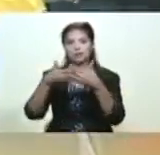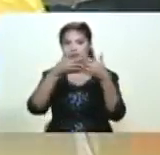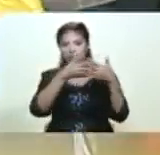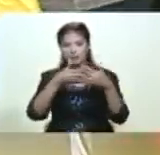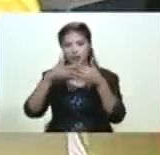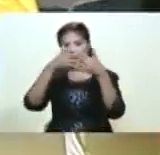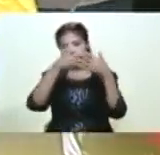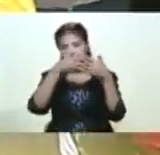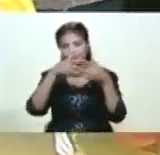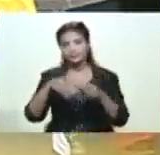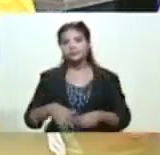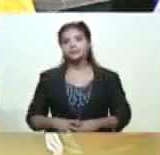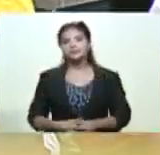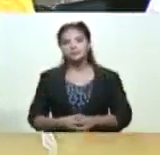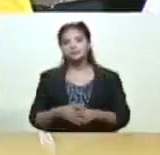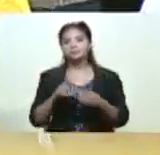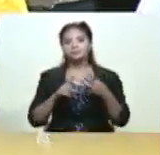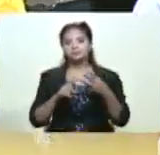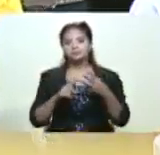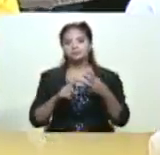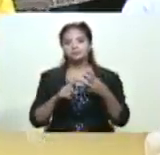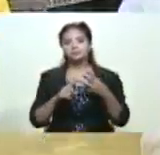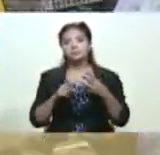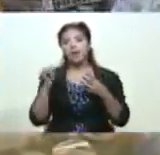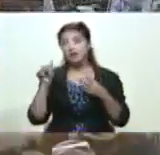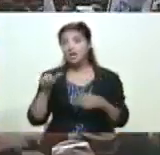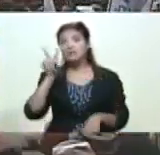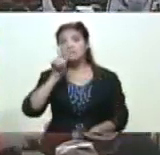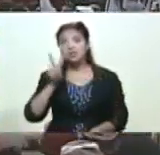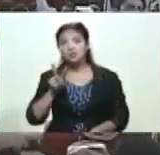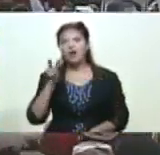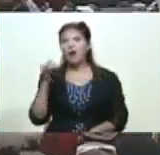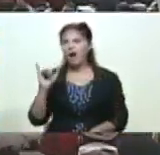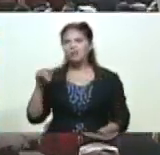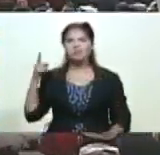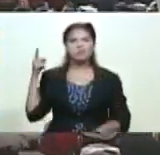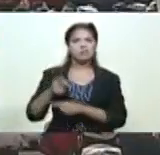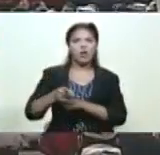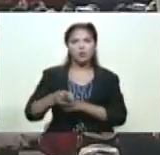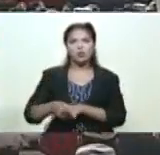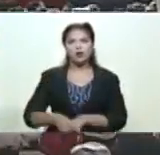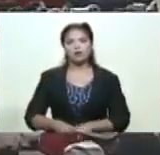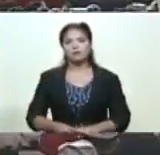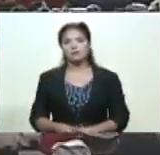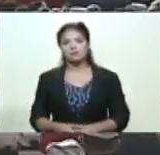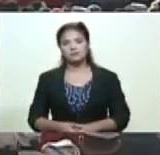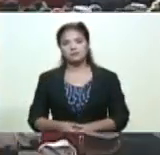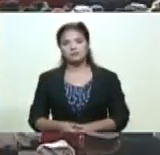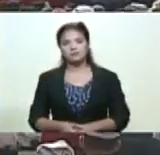Mike Pence, que en Venezuela hay una dictadura,